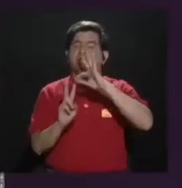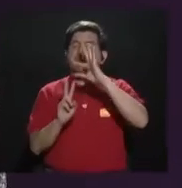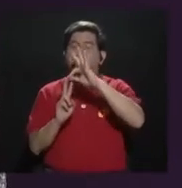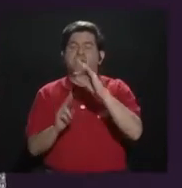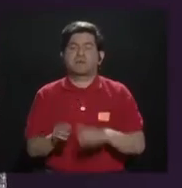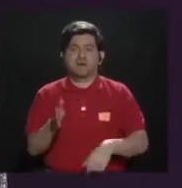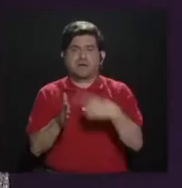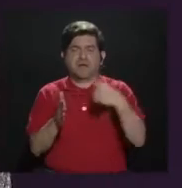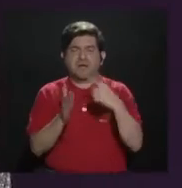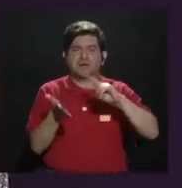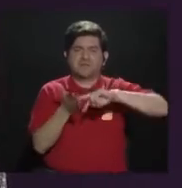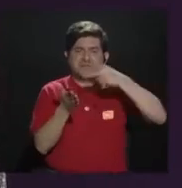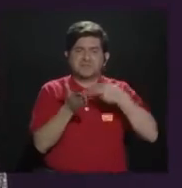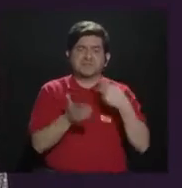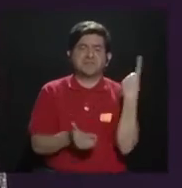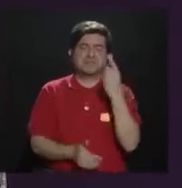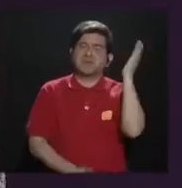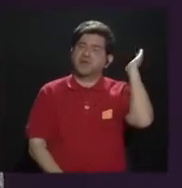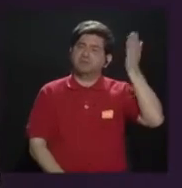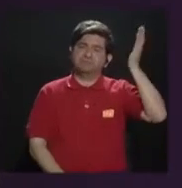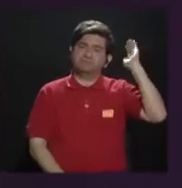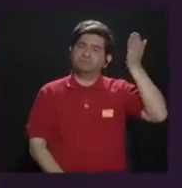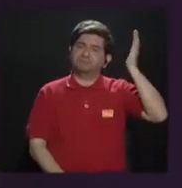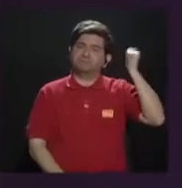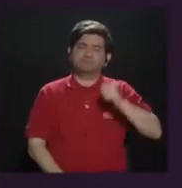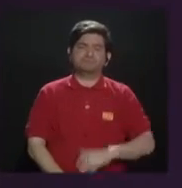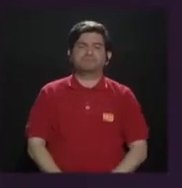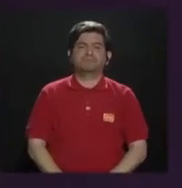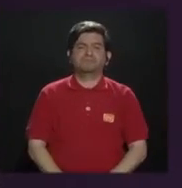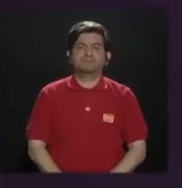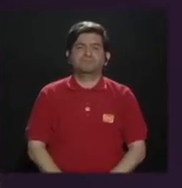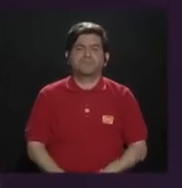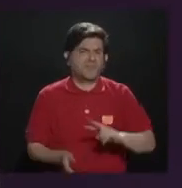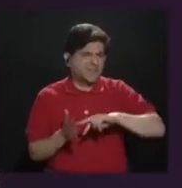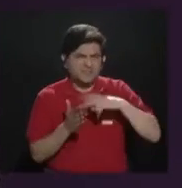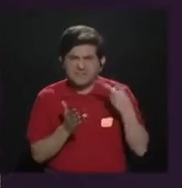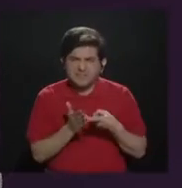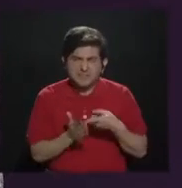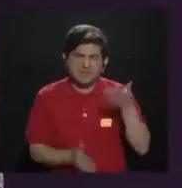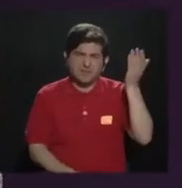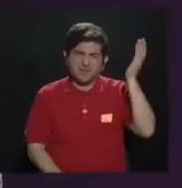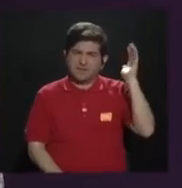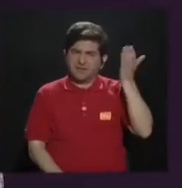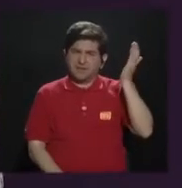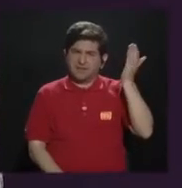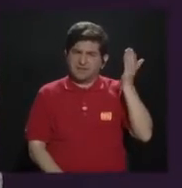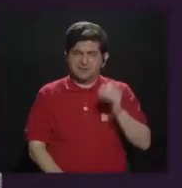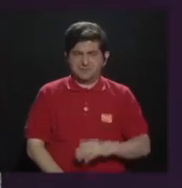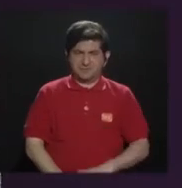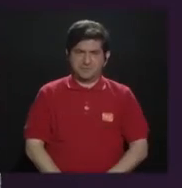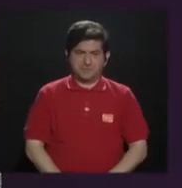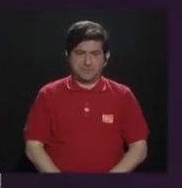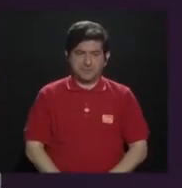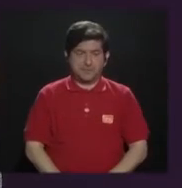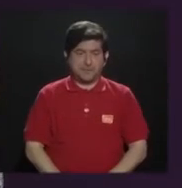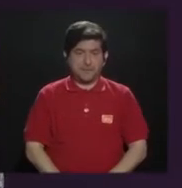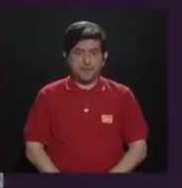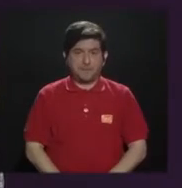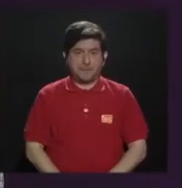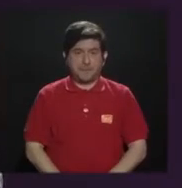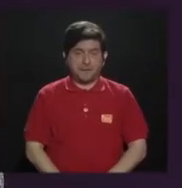la paridad se convierte en un discurso. Fundamentalmente se convierte en un discurso, no quiere decir que este